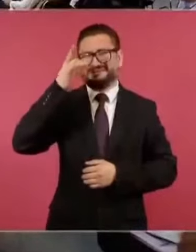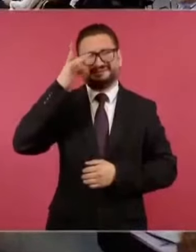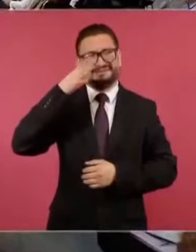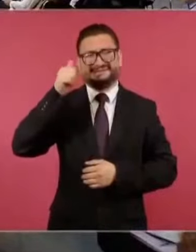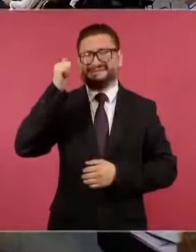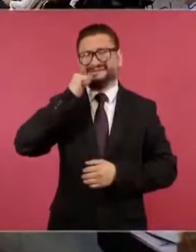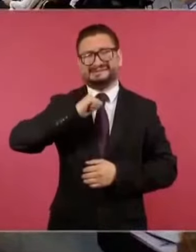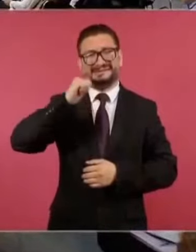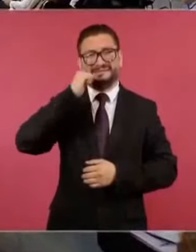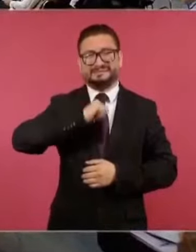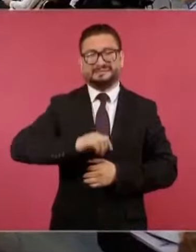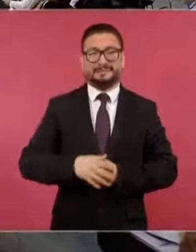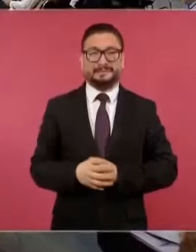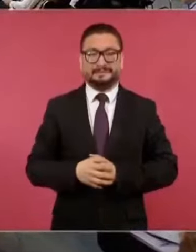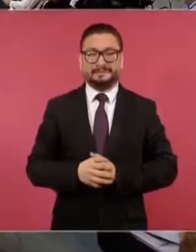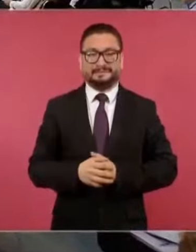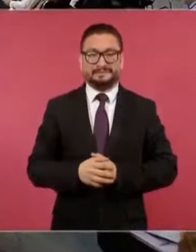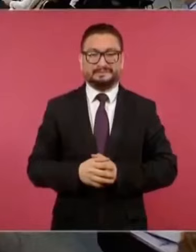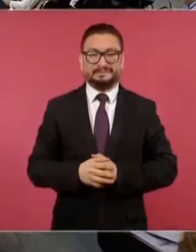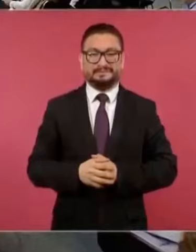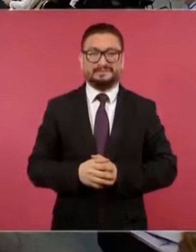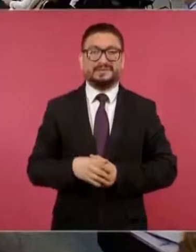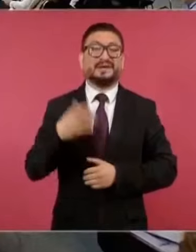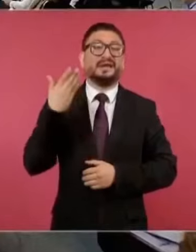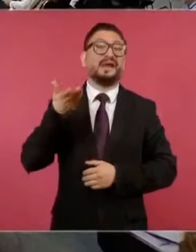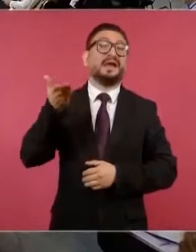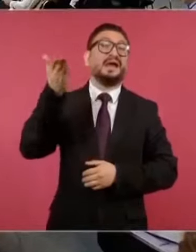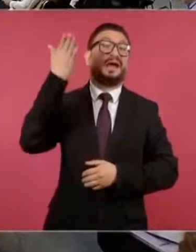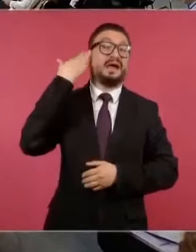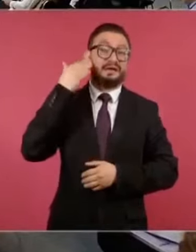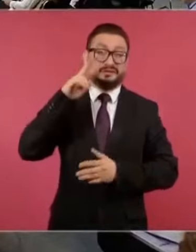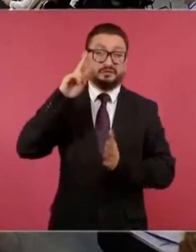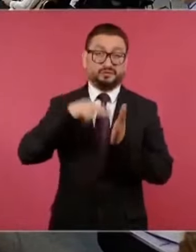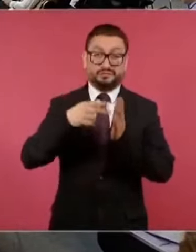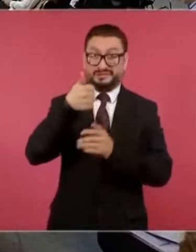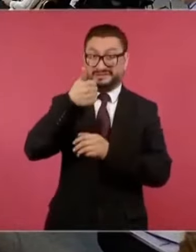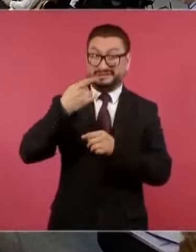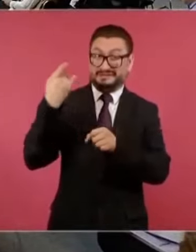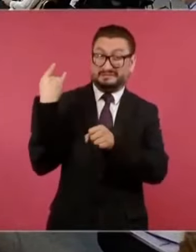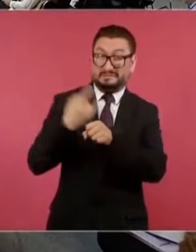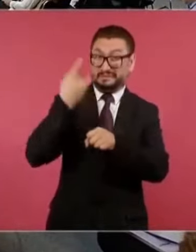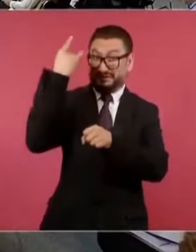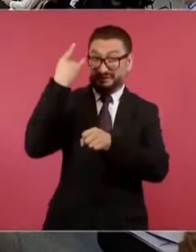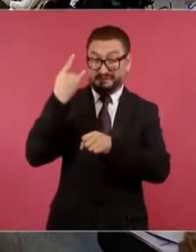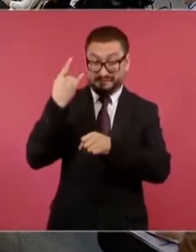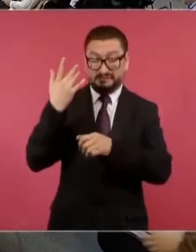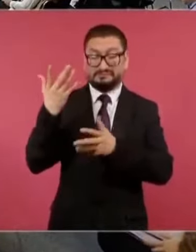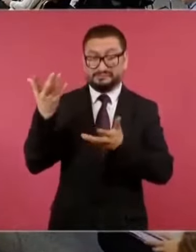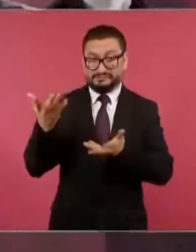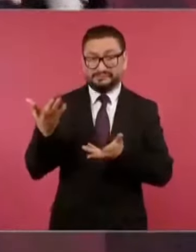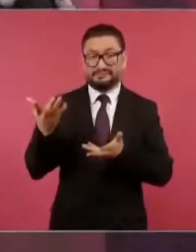siempre. Cuando nos hicieron el fraude en el 2006,